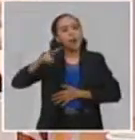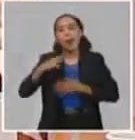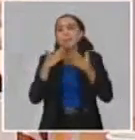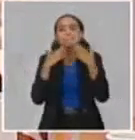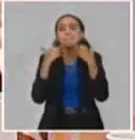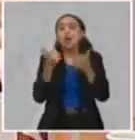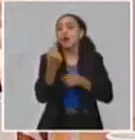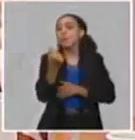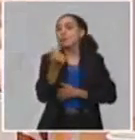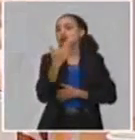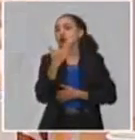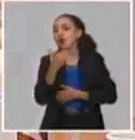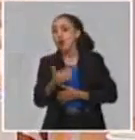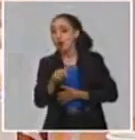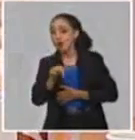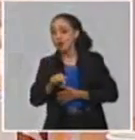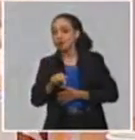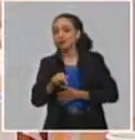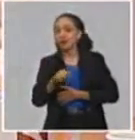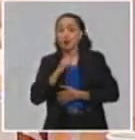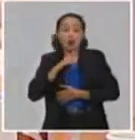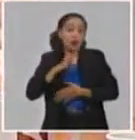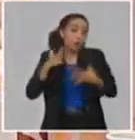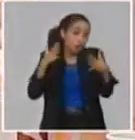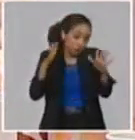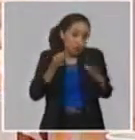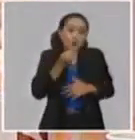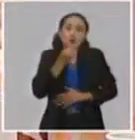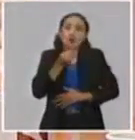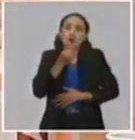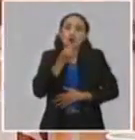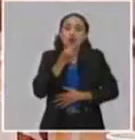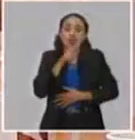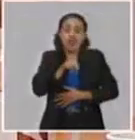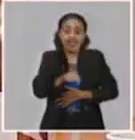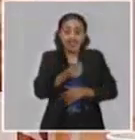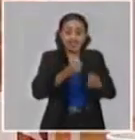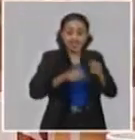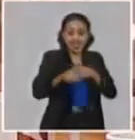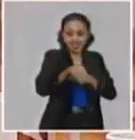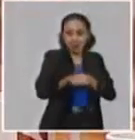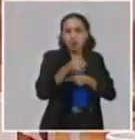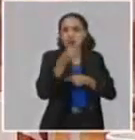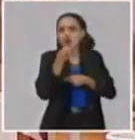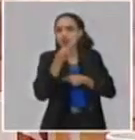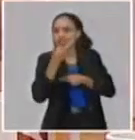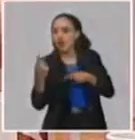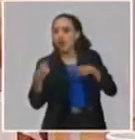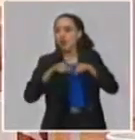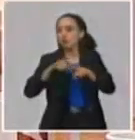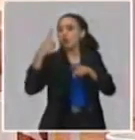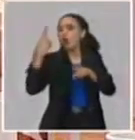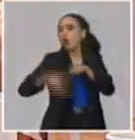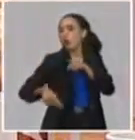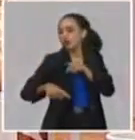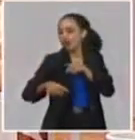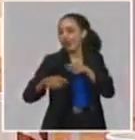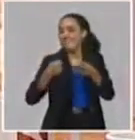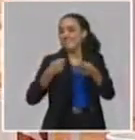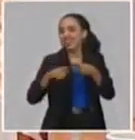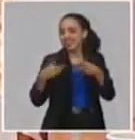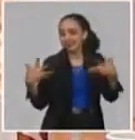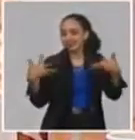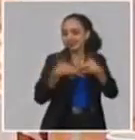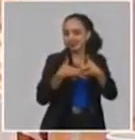precios, para a lo mejor unir esta importación con otra que tiene que hacer por a otra persona y lograr abaratar